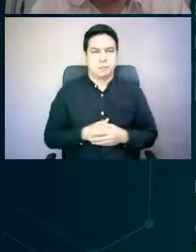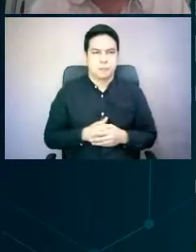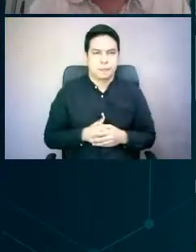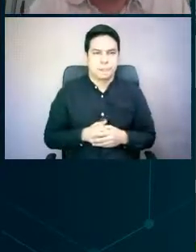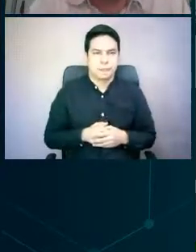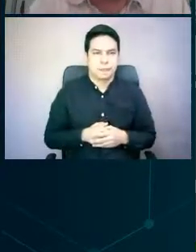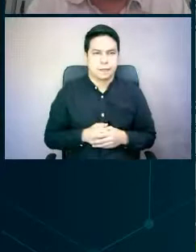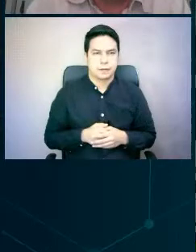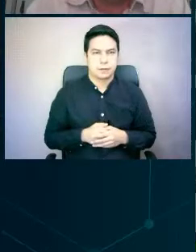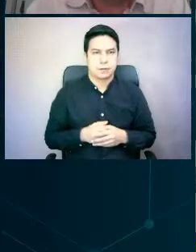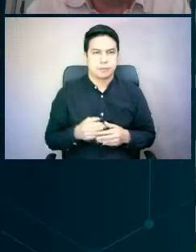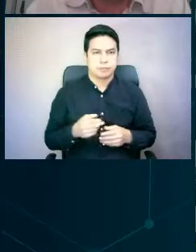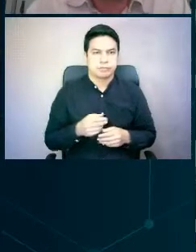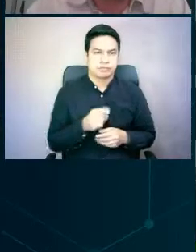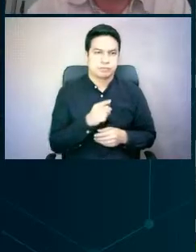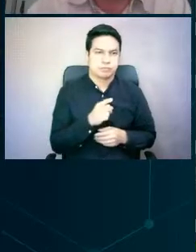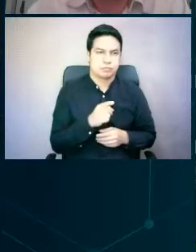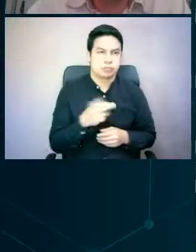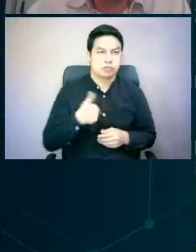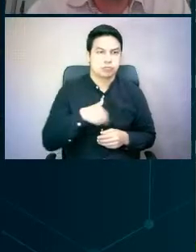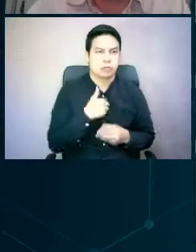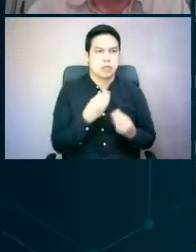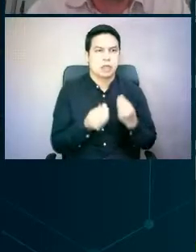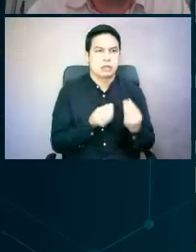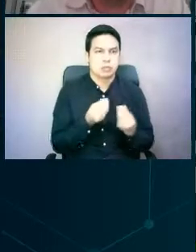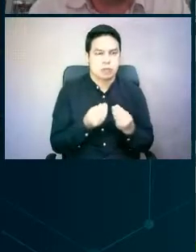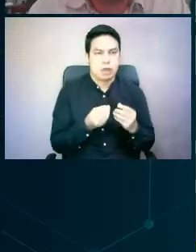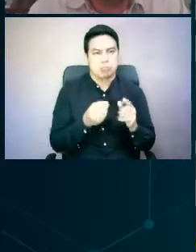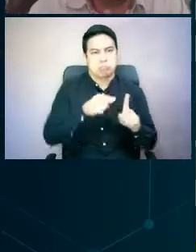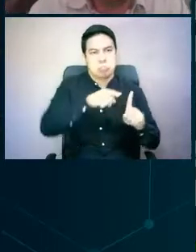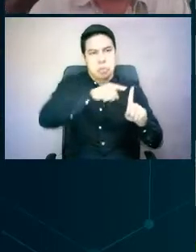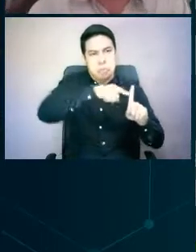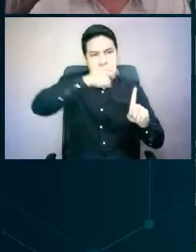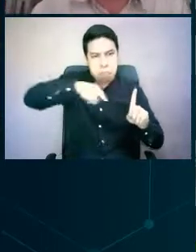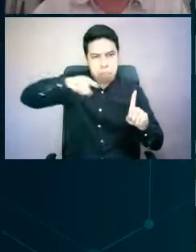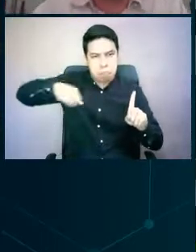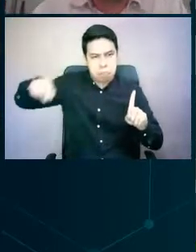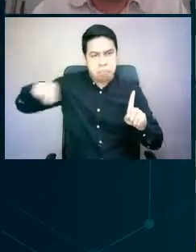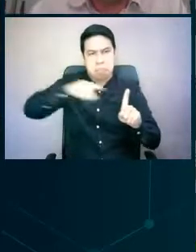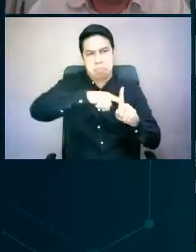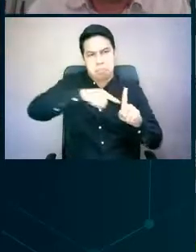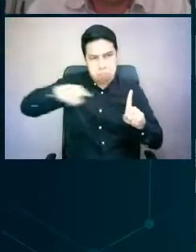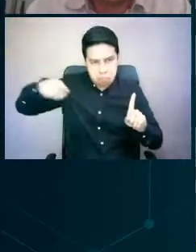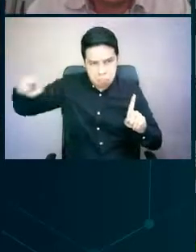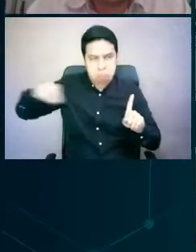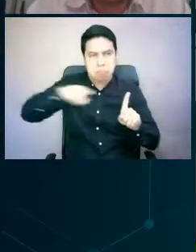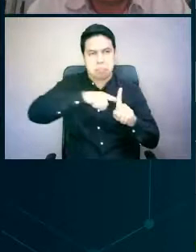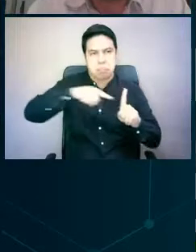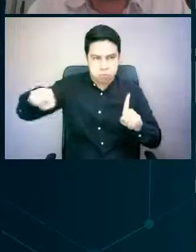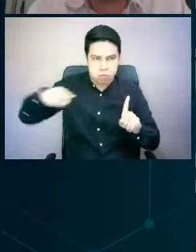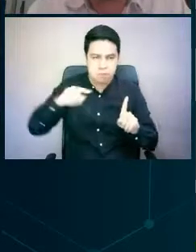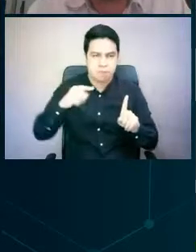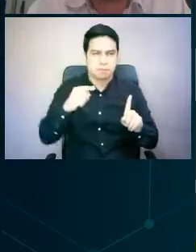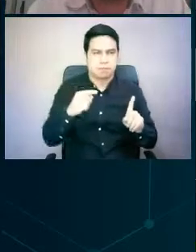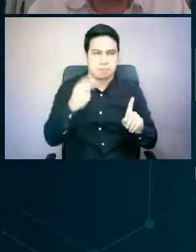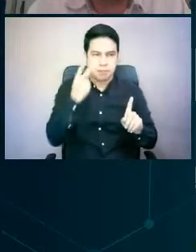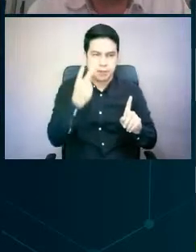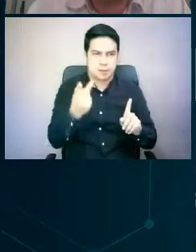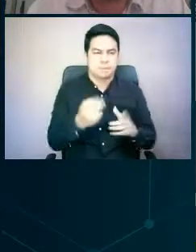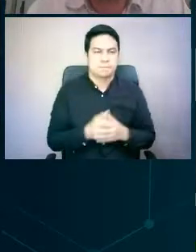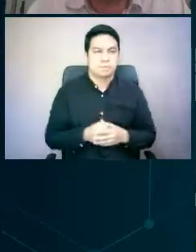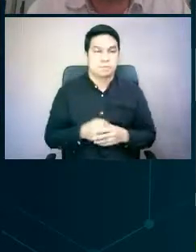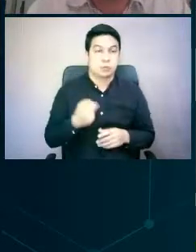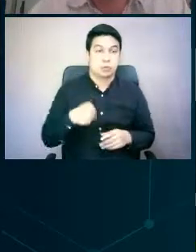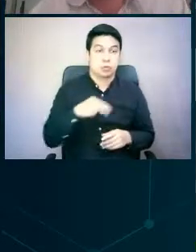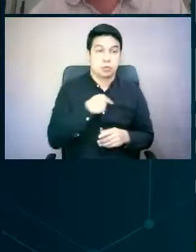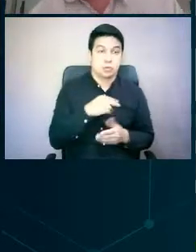Básicamente, ¿qué sacamos de ahí? Ondas de tensión y de corriente digitalizadas. Esa información se las pasamos